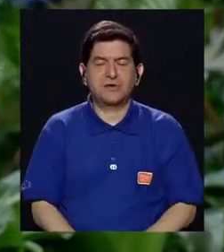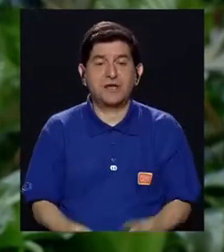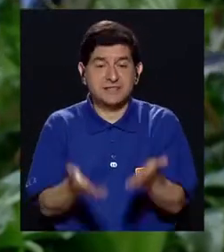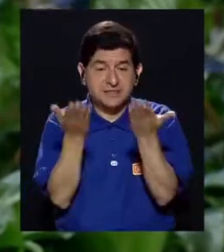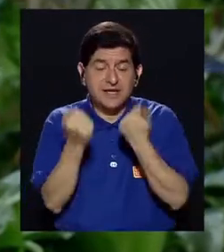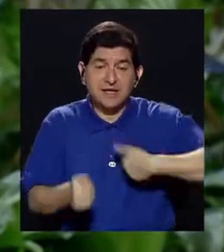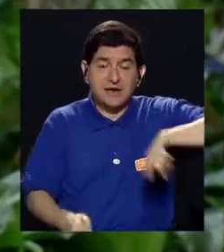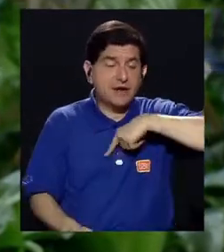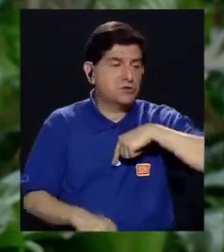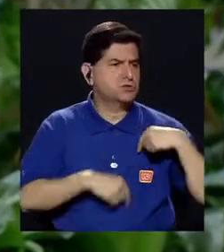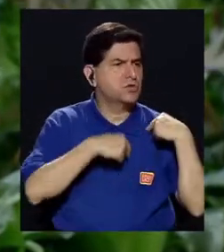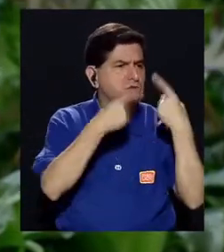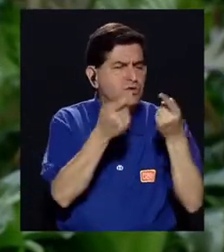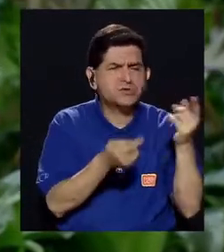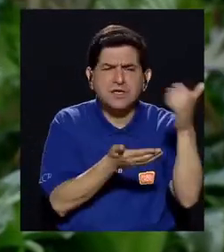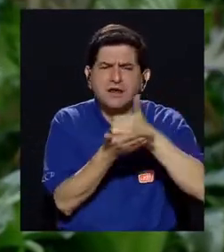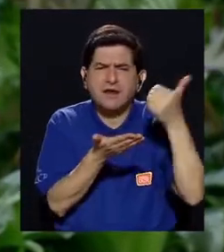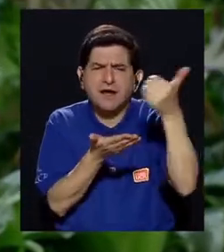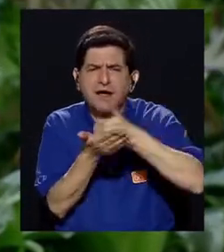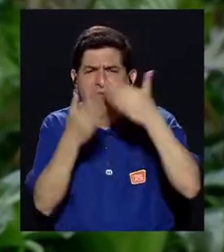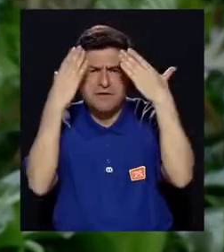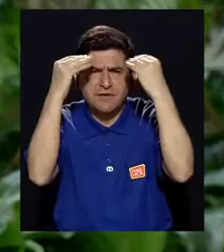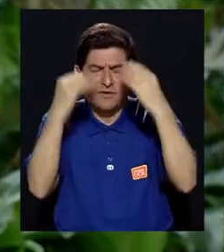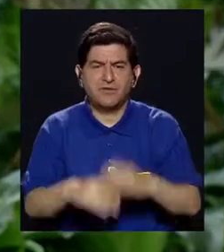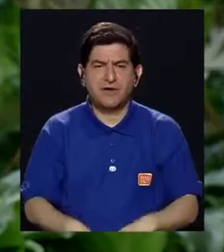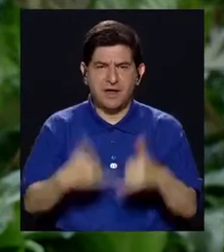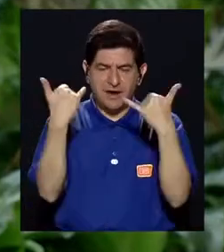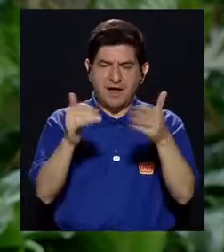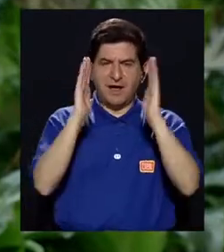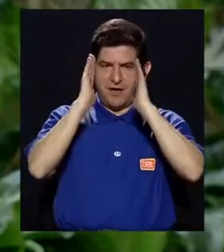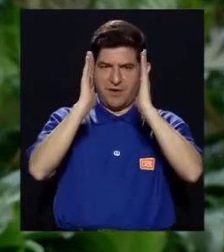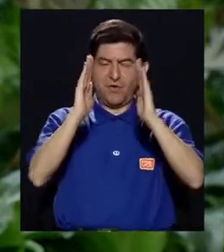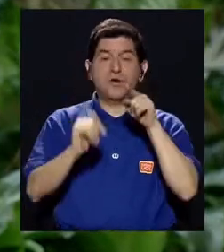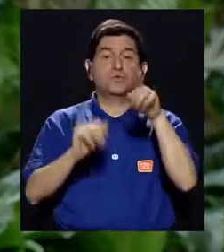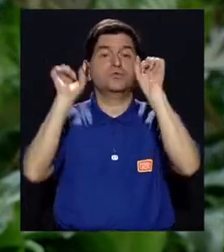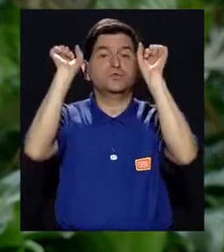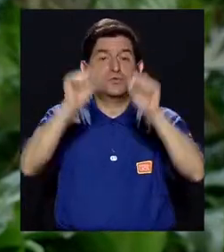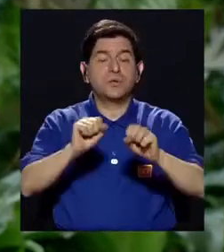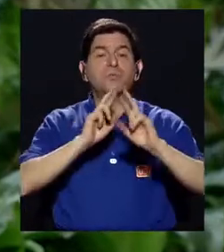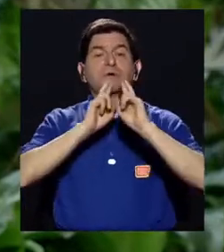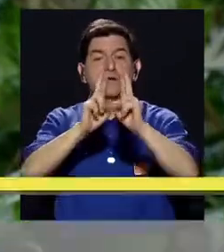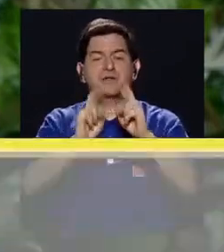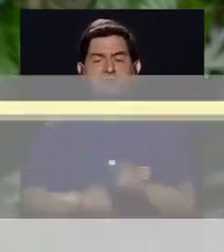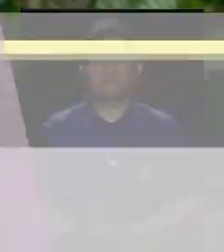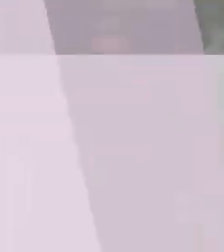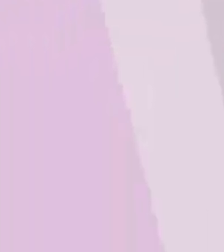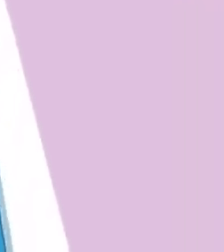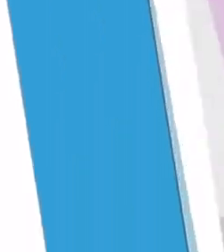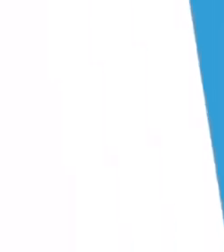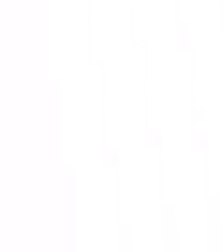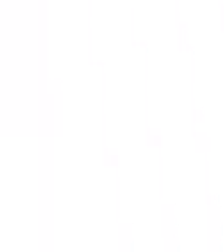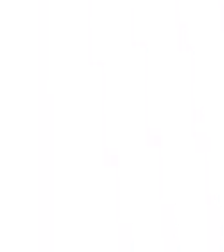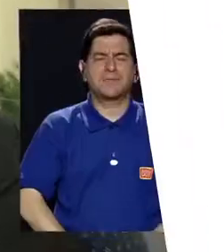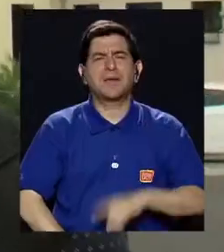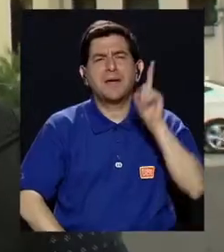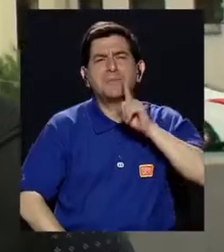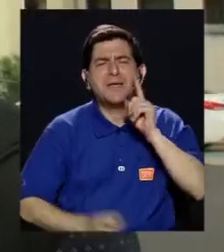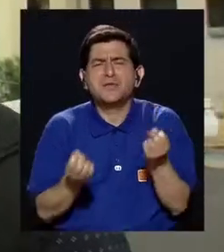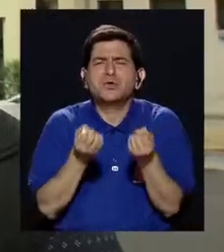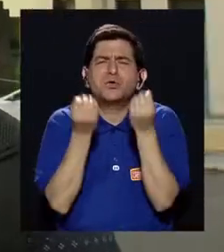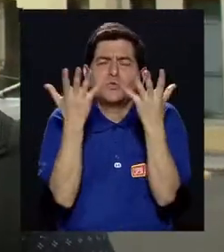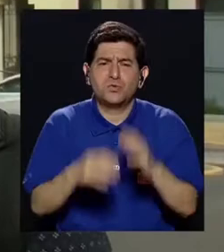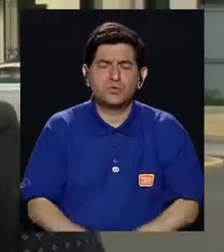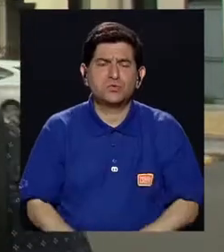pues salir y recolectarlas, que a continuación vamos a escucharlas para que usted pueda darle respuesta. Claro. Mitos